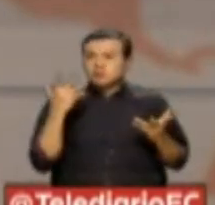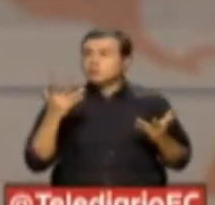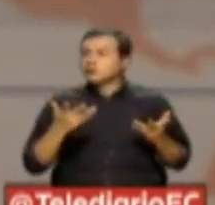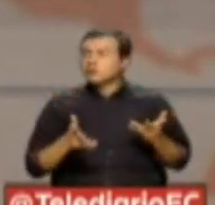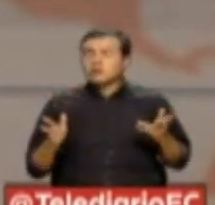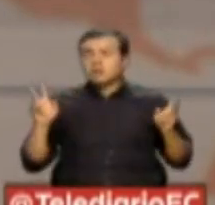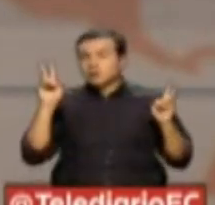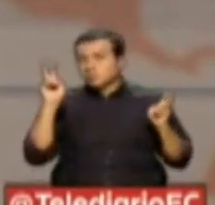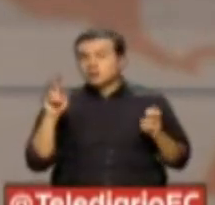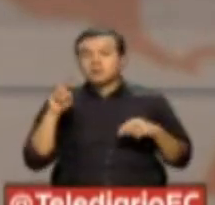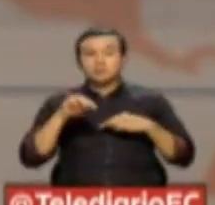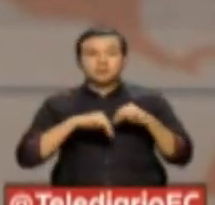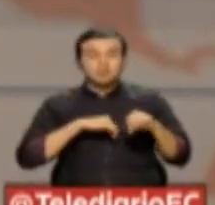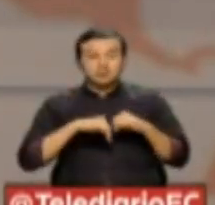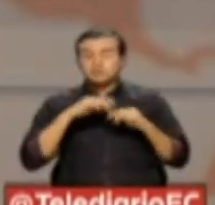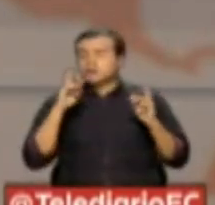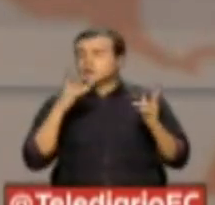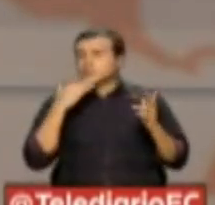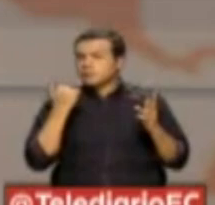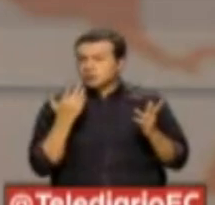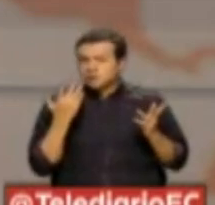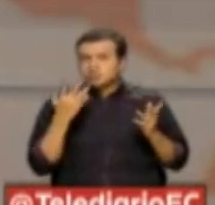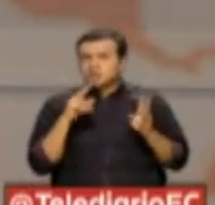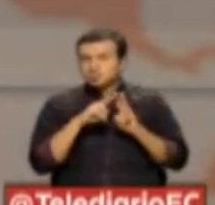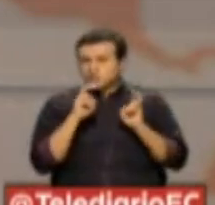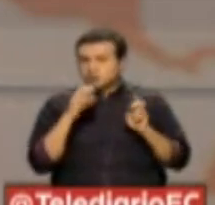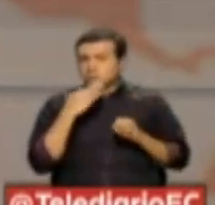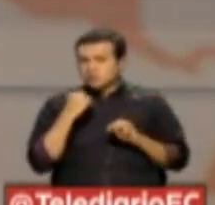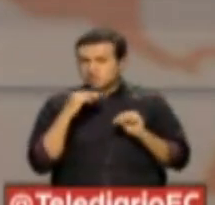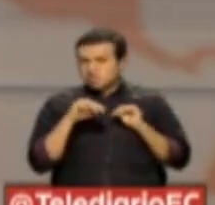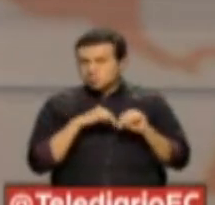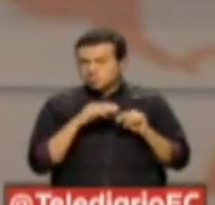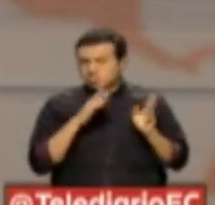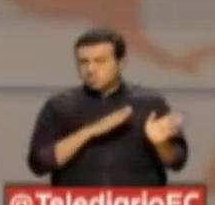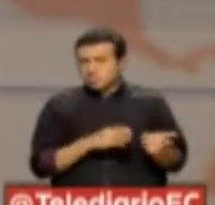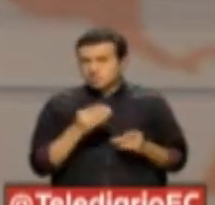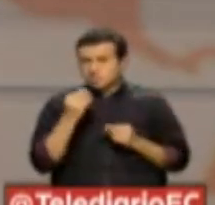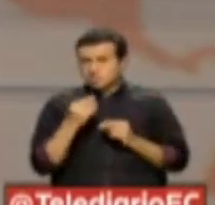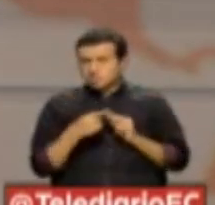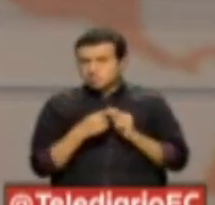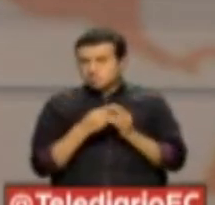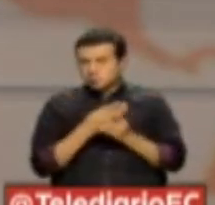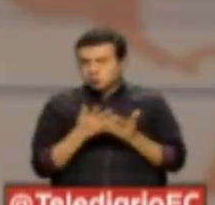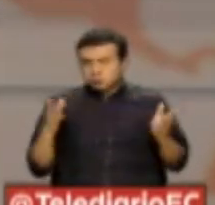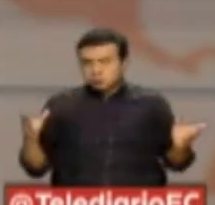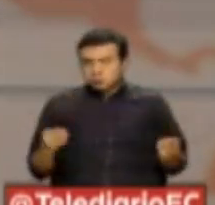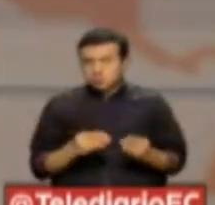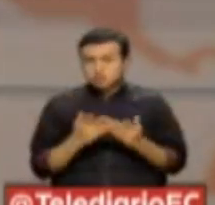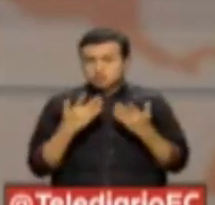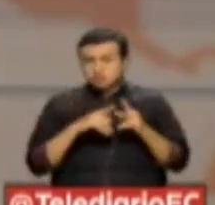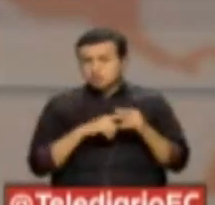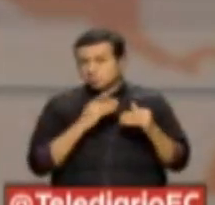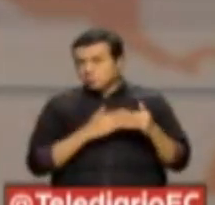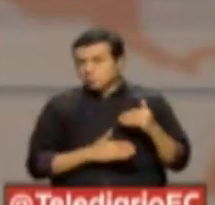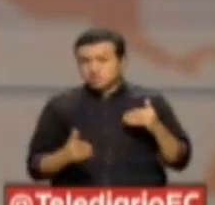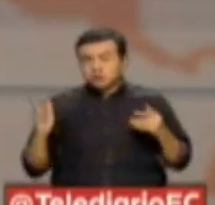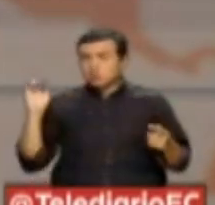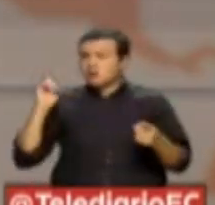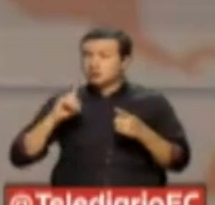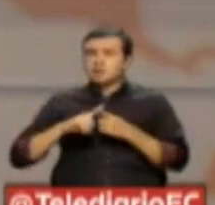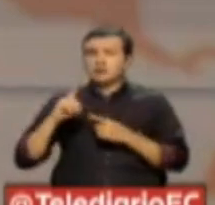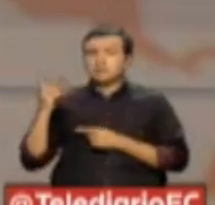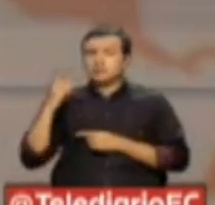con los temas de movilidad cómo mejoramos el tema del financiamiento y la sostenibilidad financiera donde